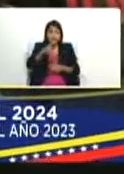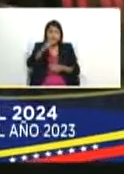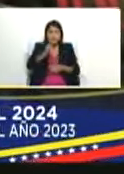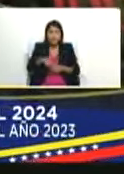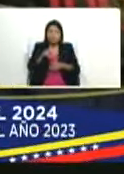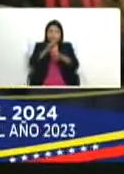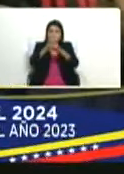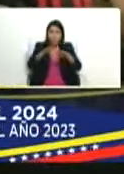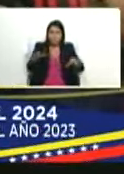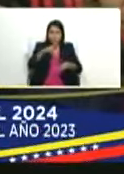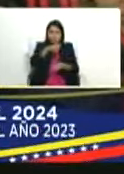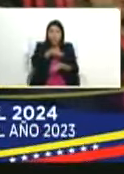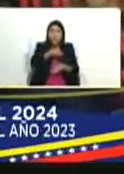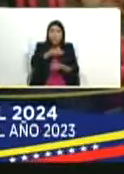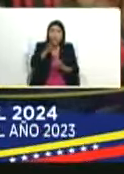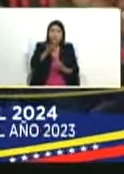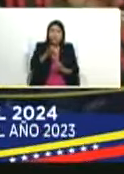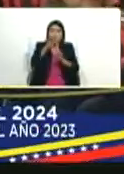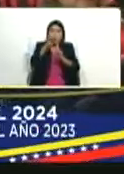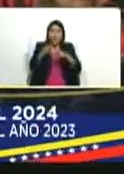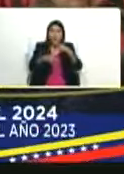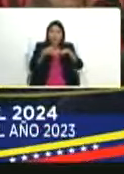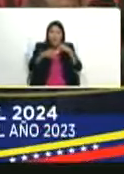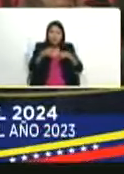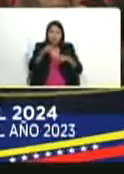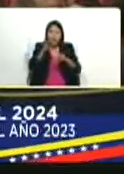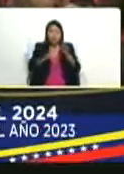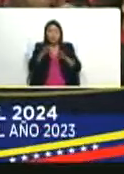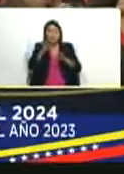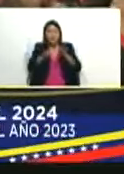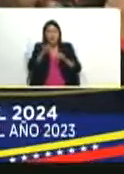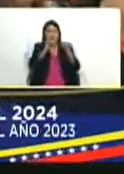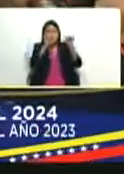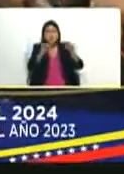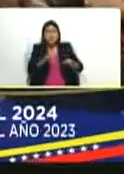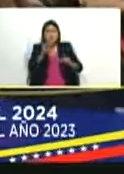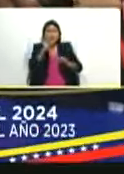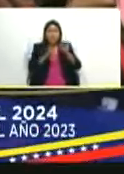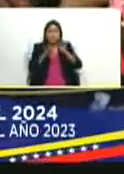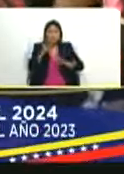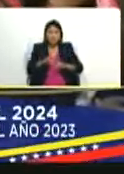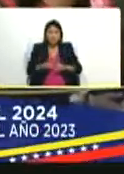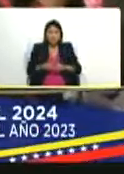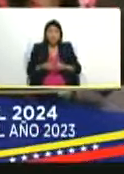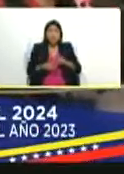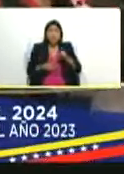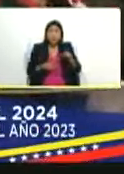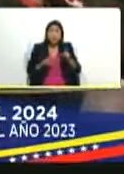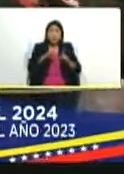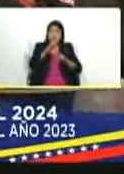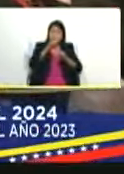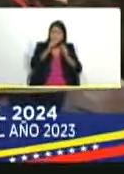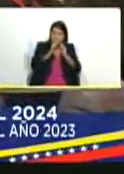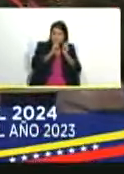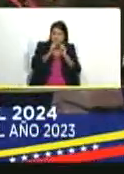Comisión Especial de la Revolución Judicial del Sistema de Justicia, mediante la cual se entrevistaron